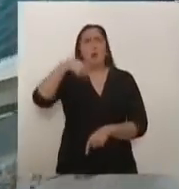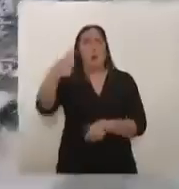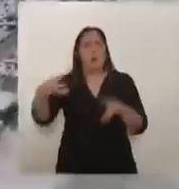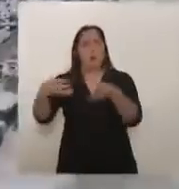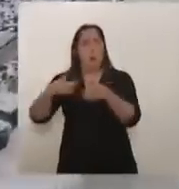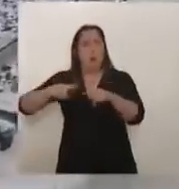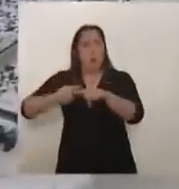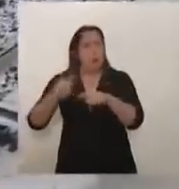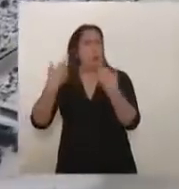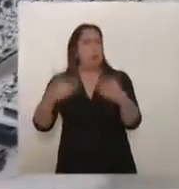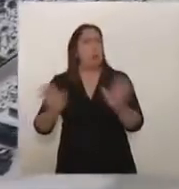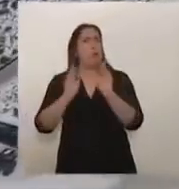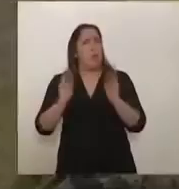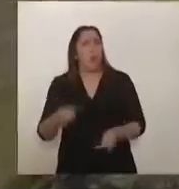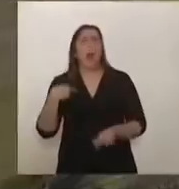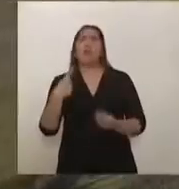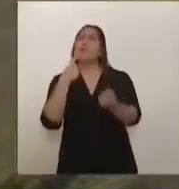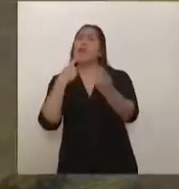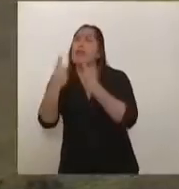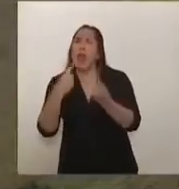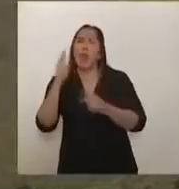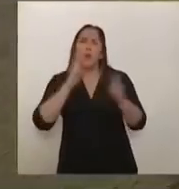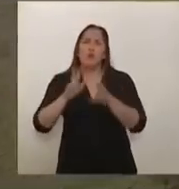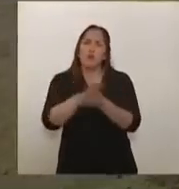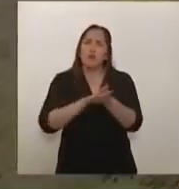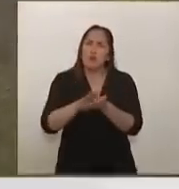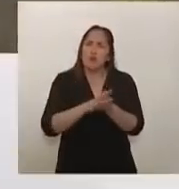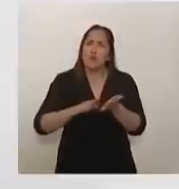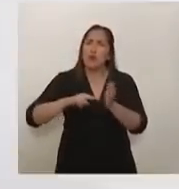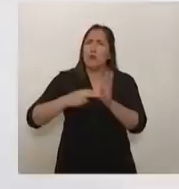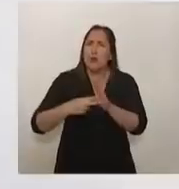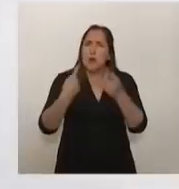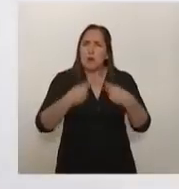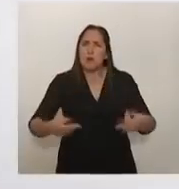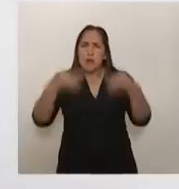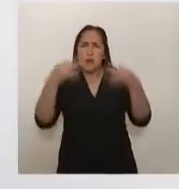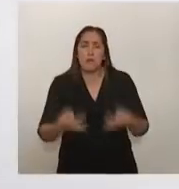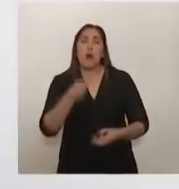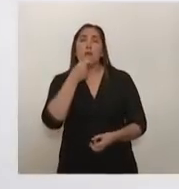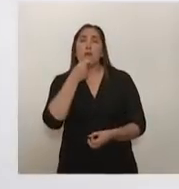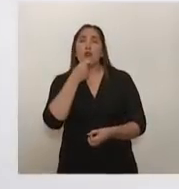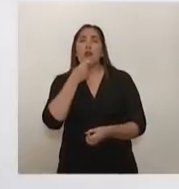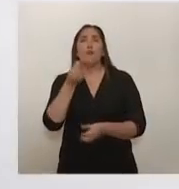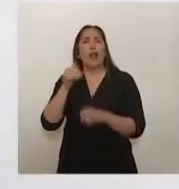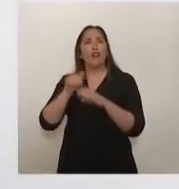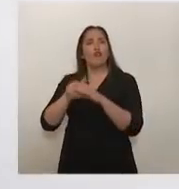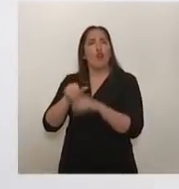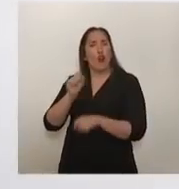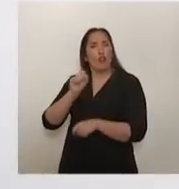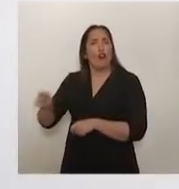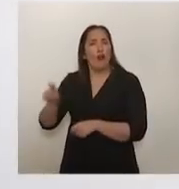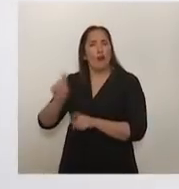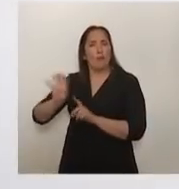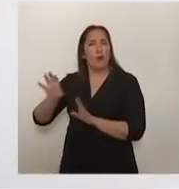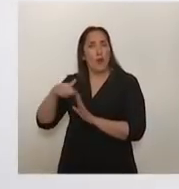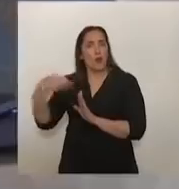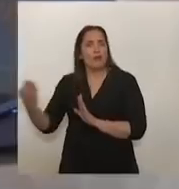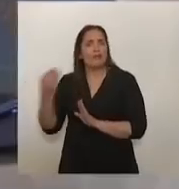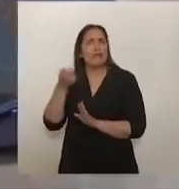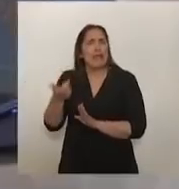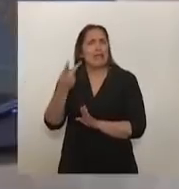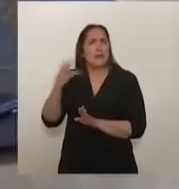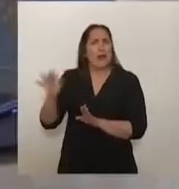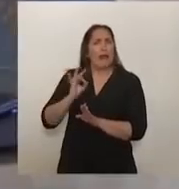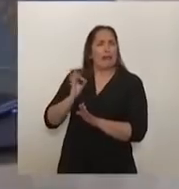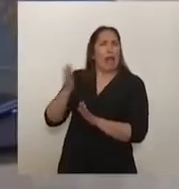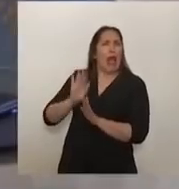partido. Con todos tuvimos buen diálogo y solucionamos problemas concretos, como el fondo del conurbano, que llevaba casi 20 años, o